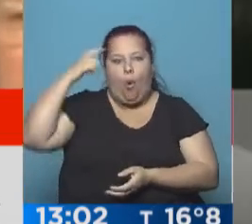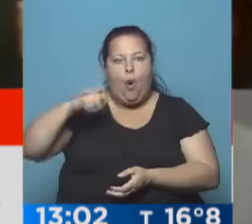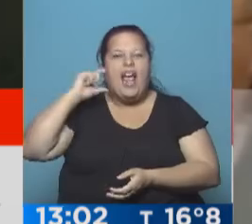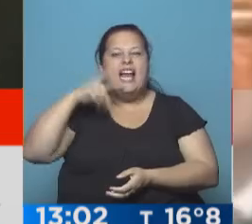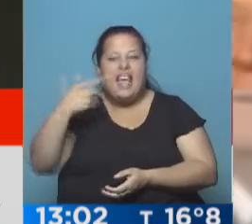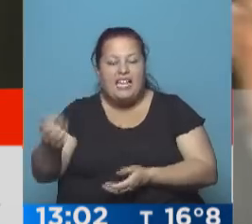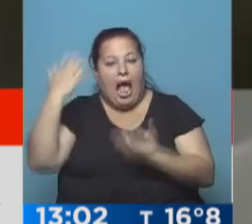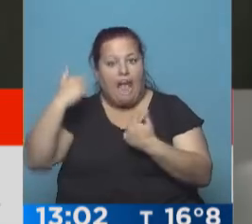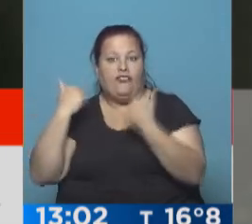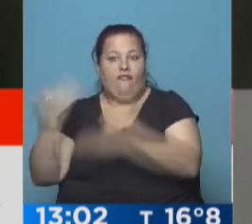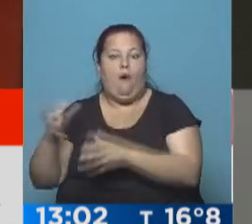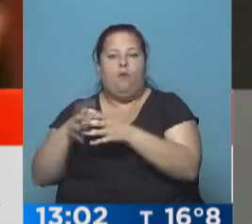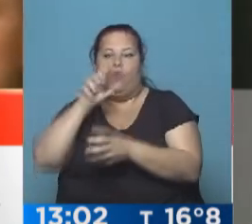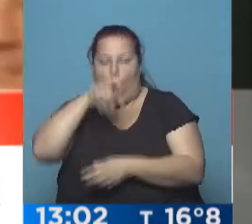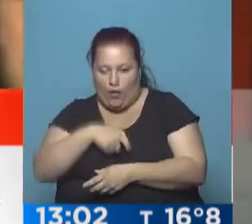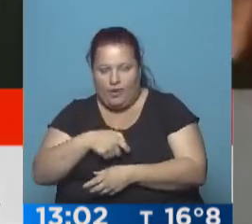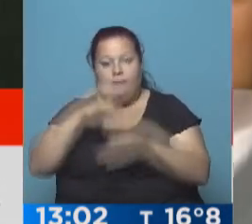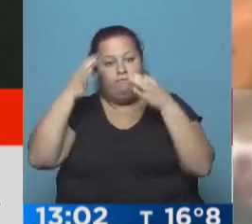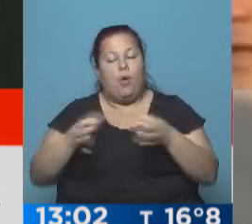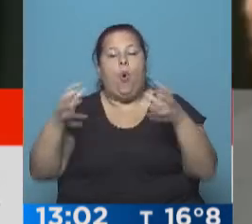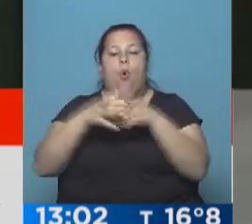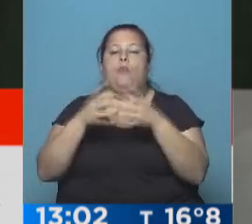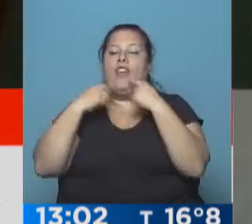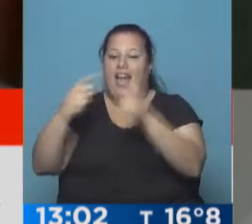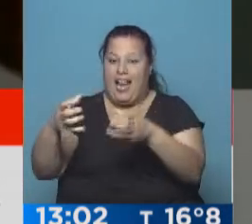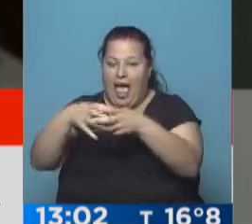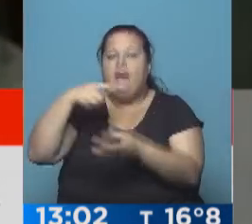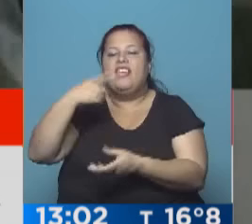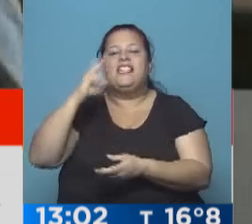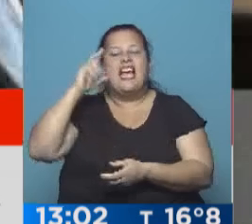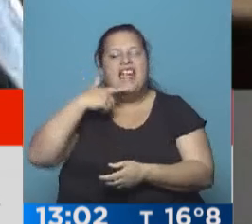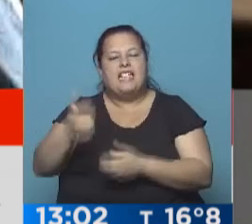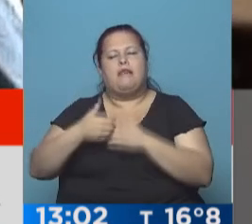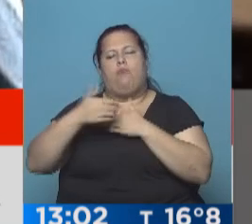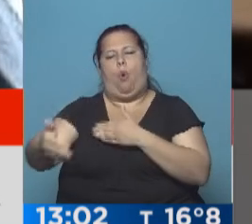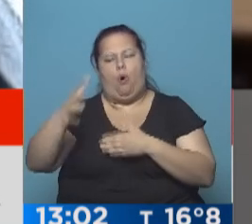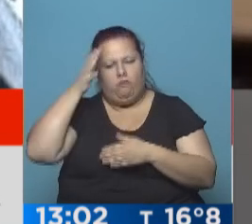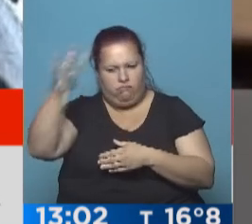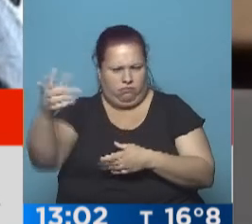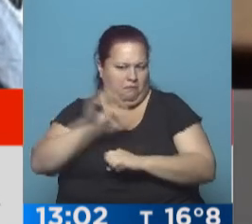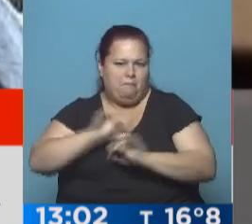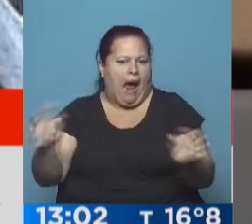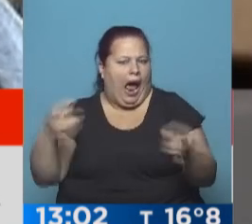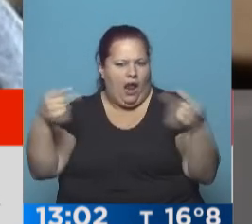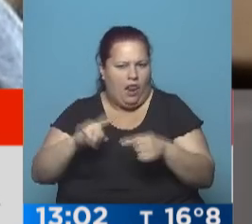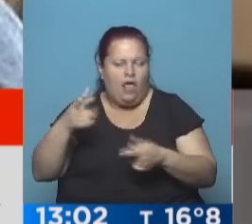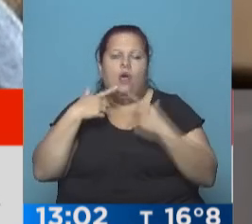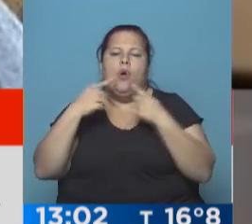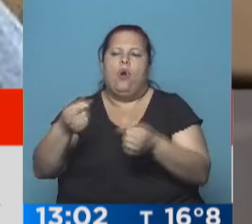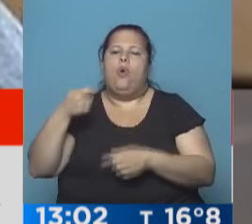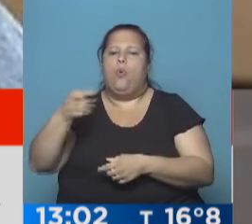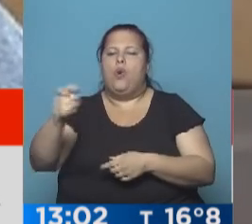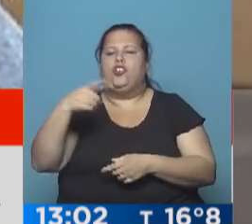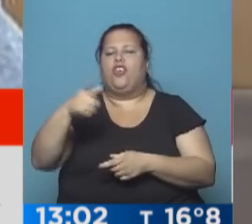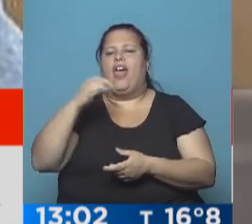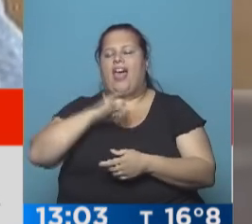que favorecía a los fondos buitres. Puntualmente, la Cámara de Apelaciones entendió que Griesa extendió de manera inapropiada la demanda colectiva de